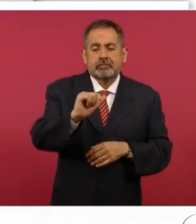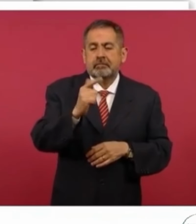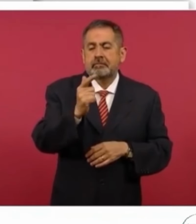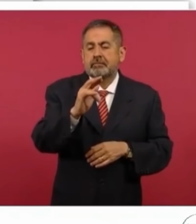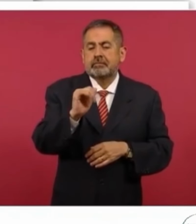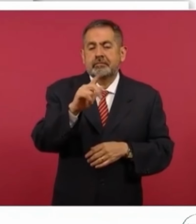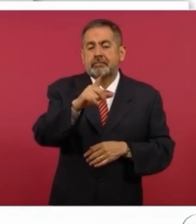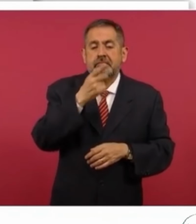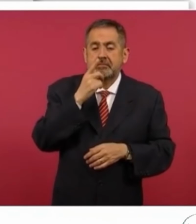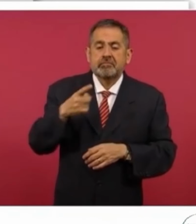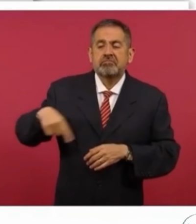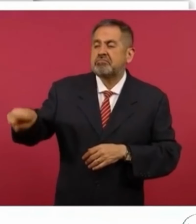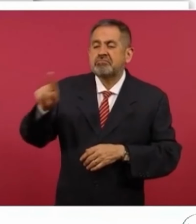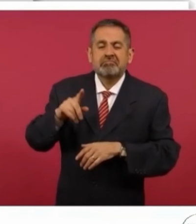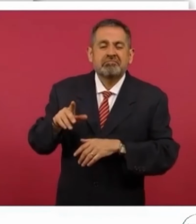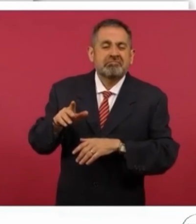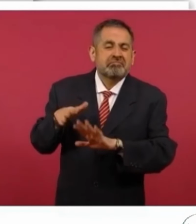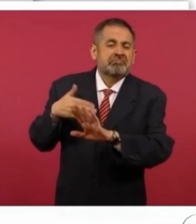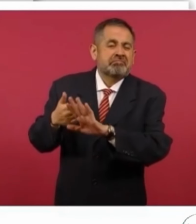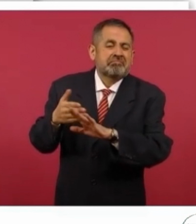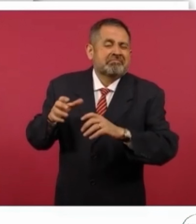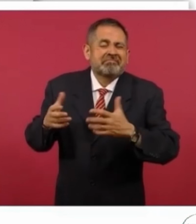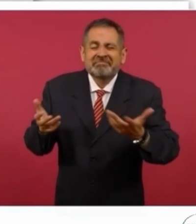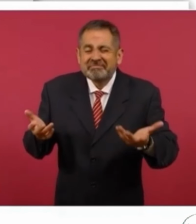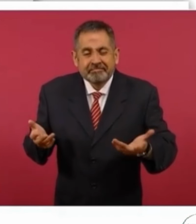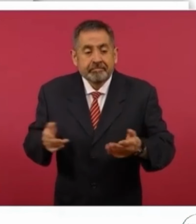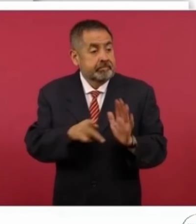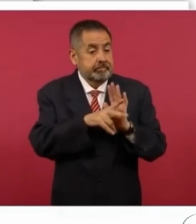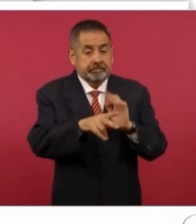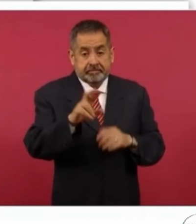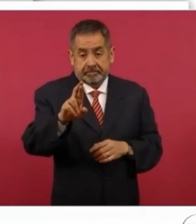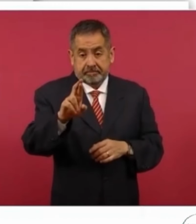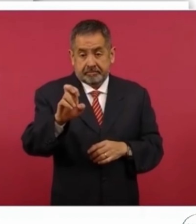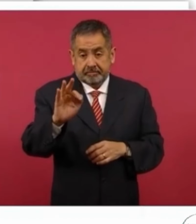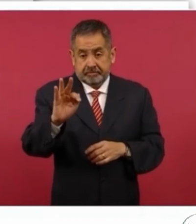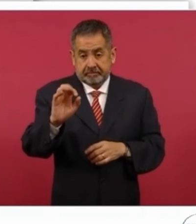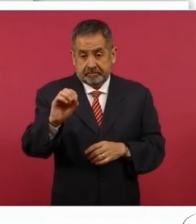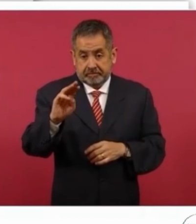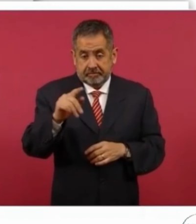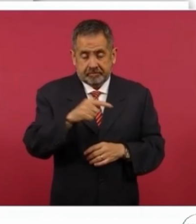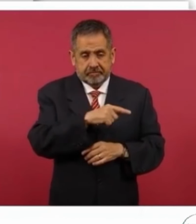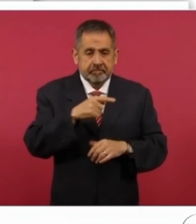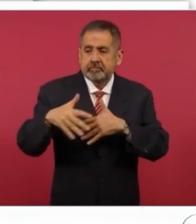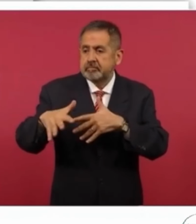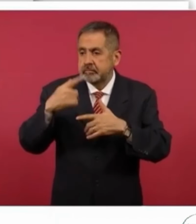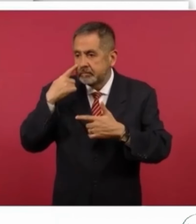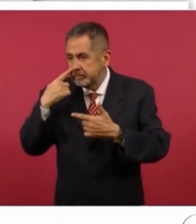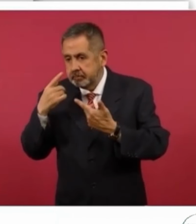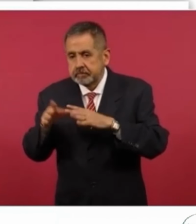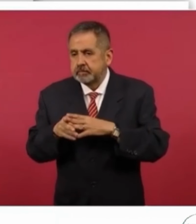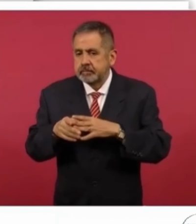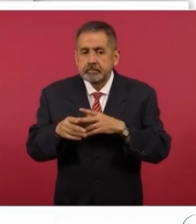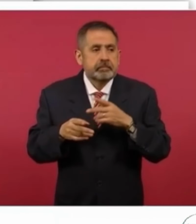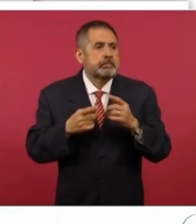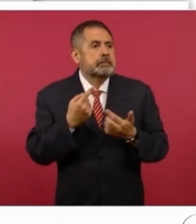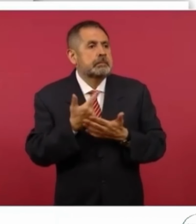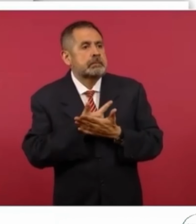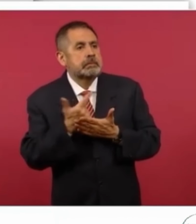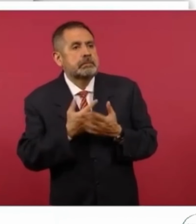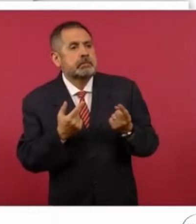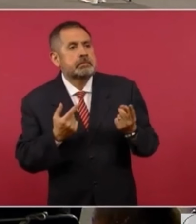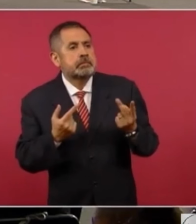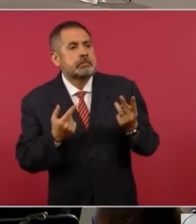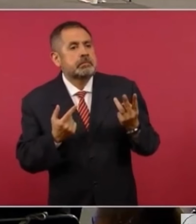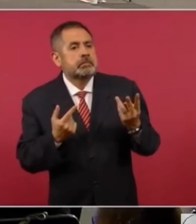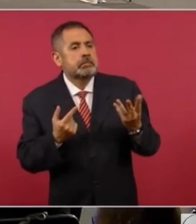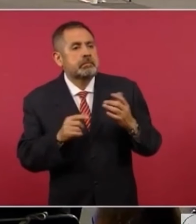periódico Reforma ya, o sea, de plano… Más que cubrir la marcha, se dedicaron a contar camiones. Nosotros les preguntamos